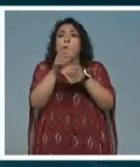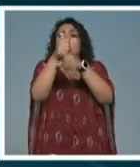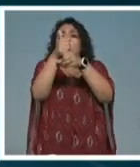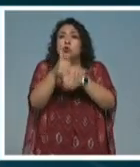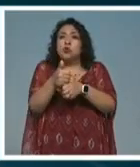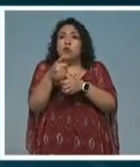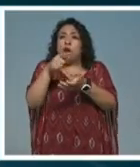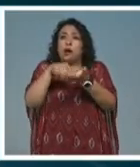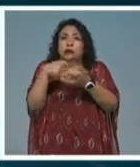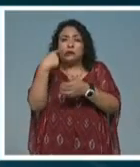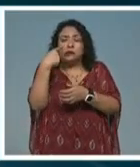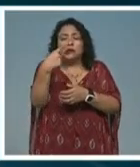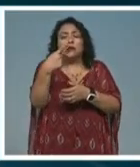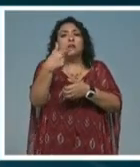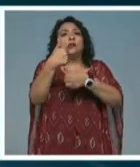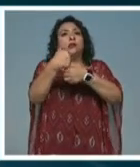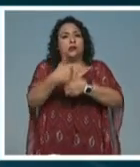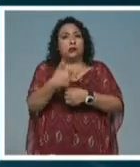ahí se expresa.